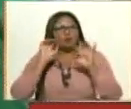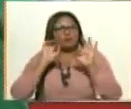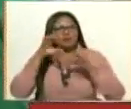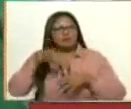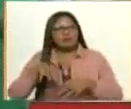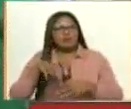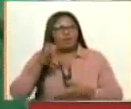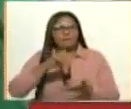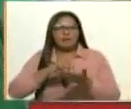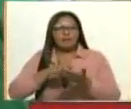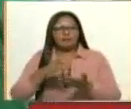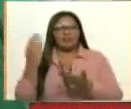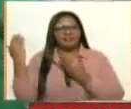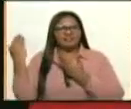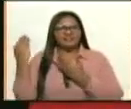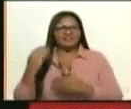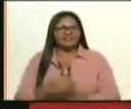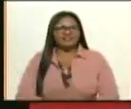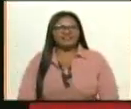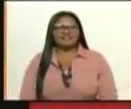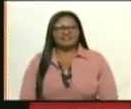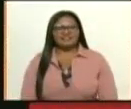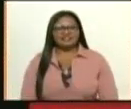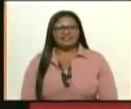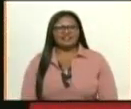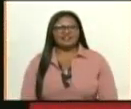estado Miranda.